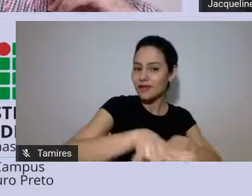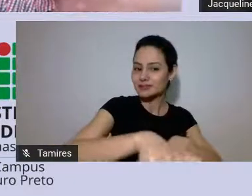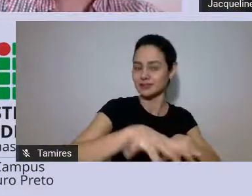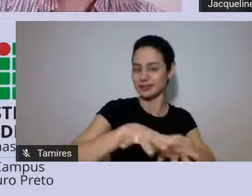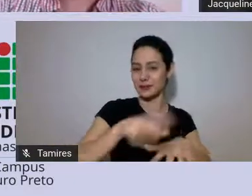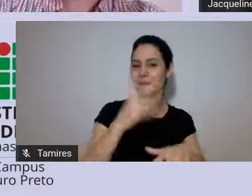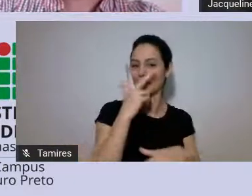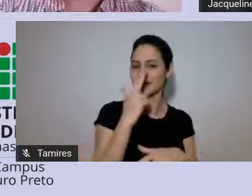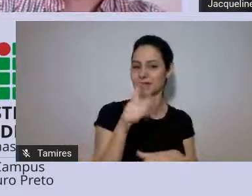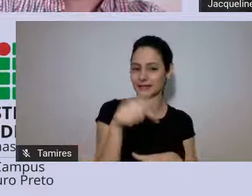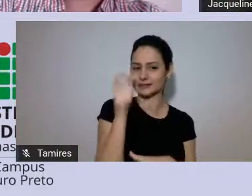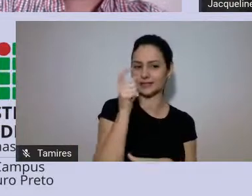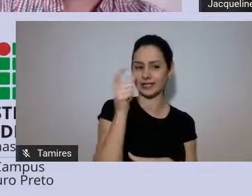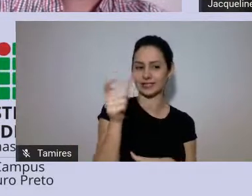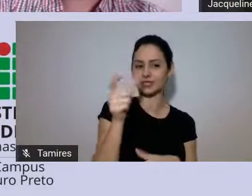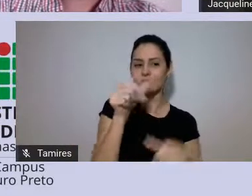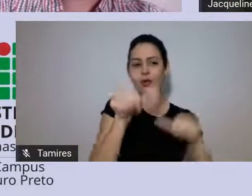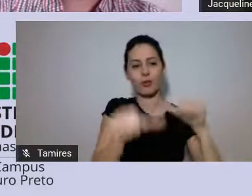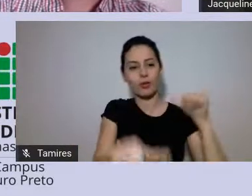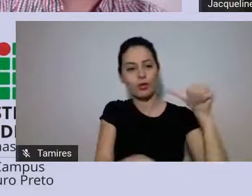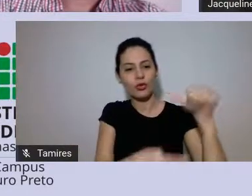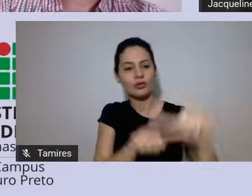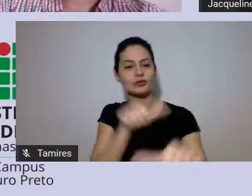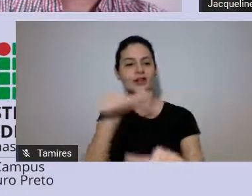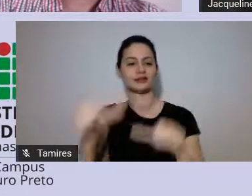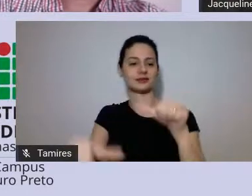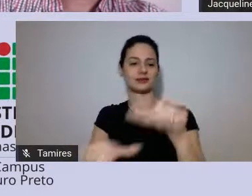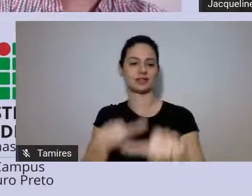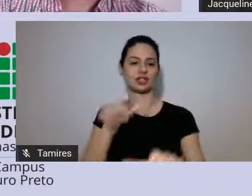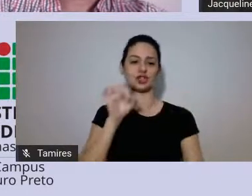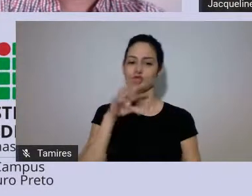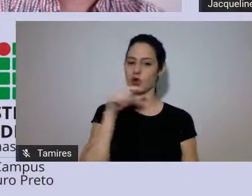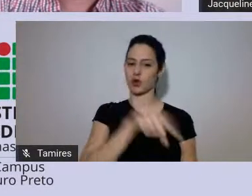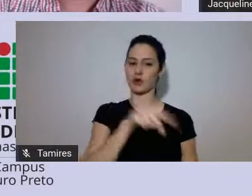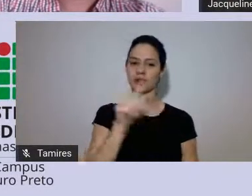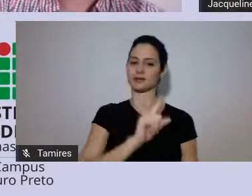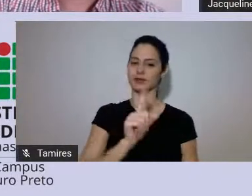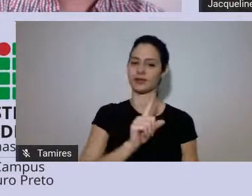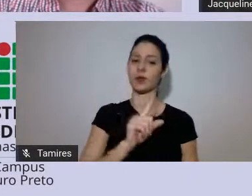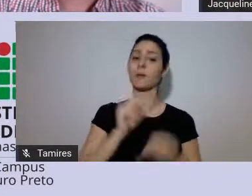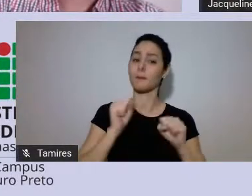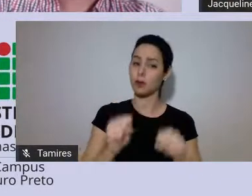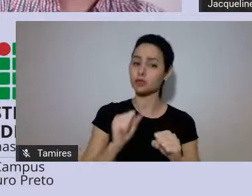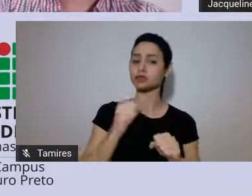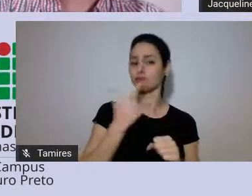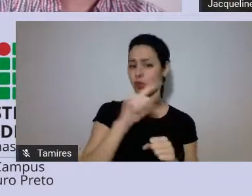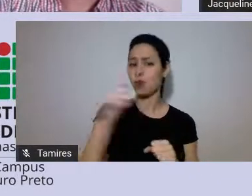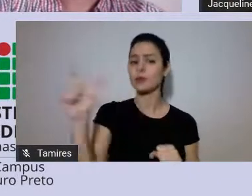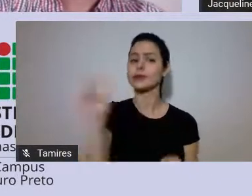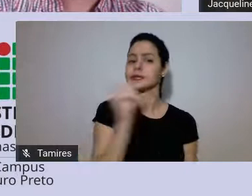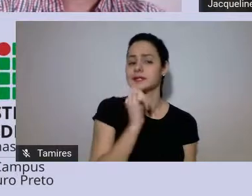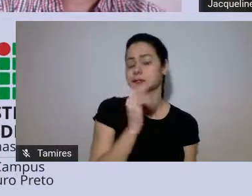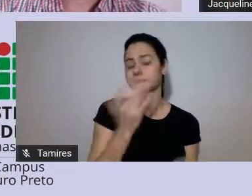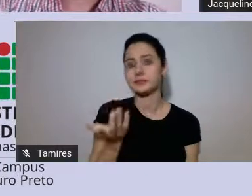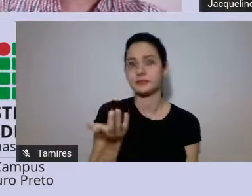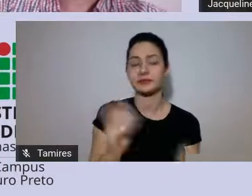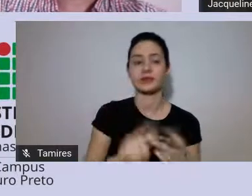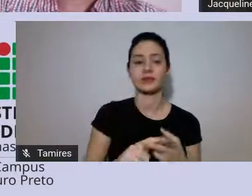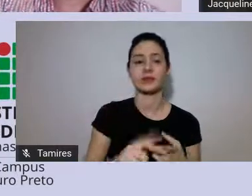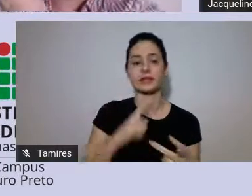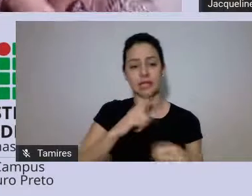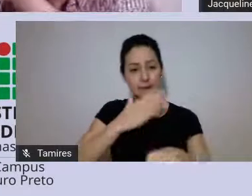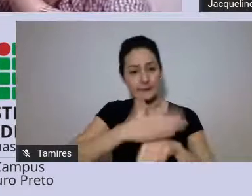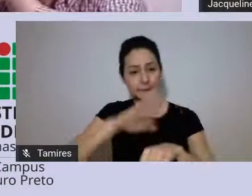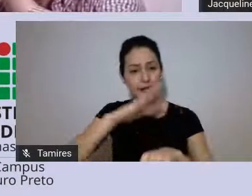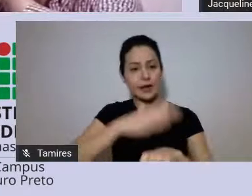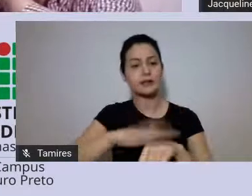es interesante, porque no ocurre solamente en este caso, puede ocurrir también en otros, que veamos que cierta práctica